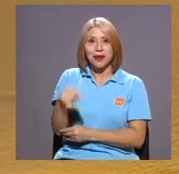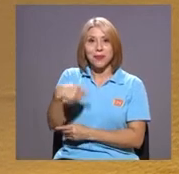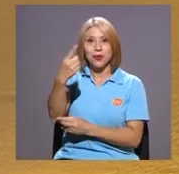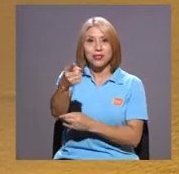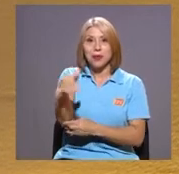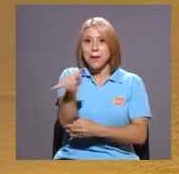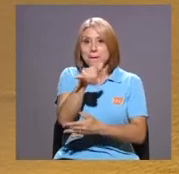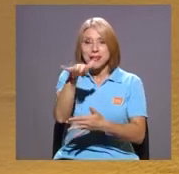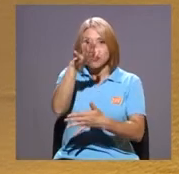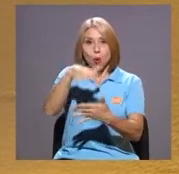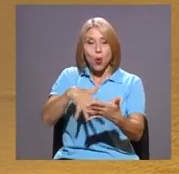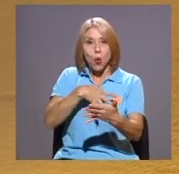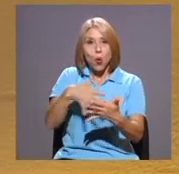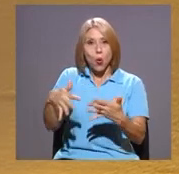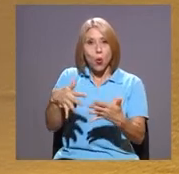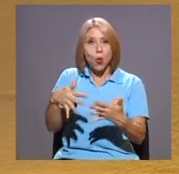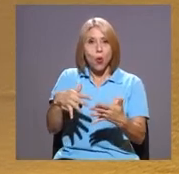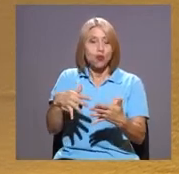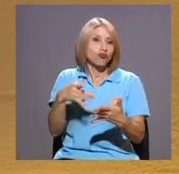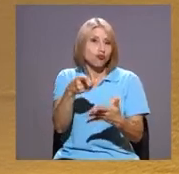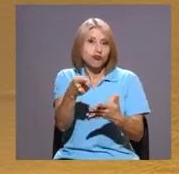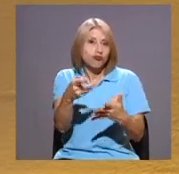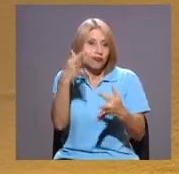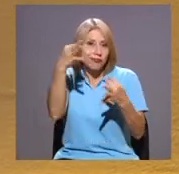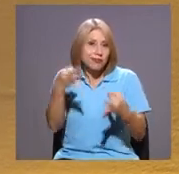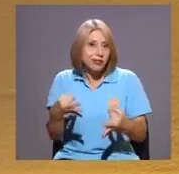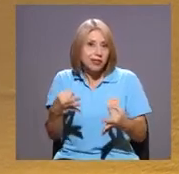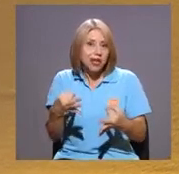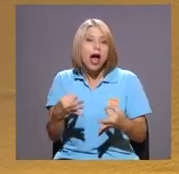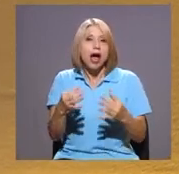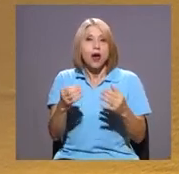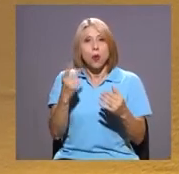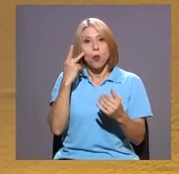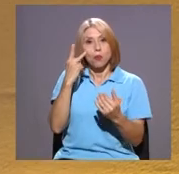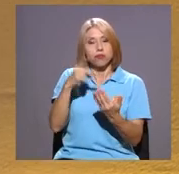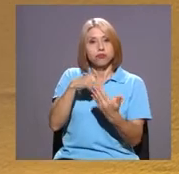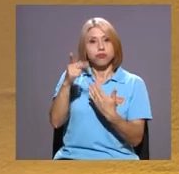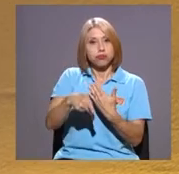mismos tiempos y circunstancias, o en los que ustedes decidan, nos